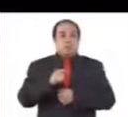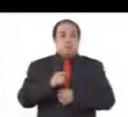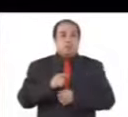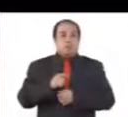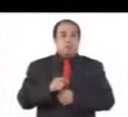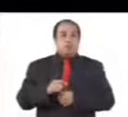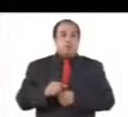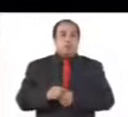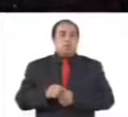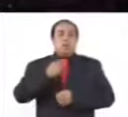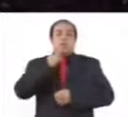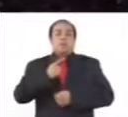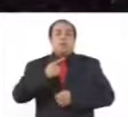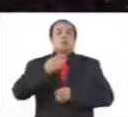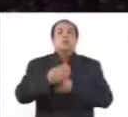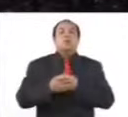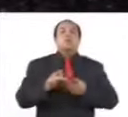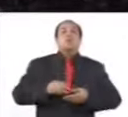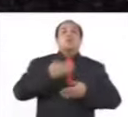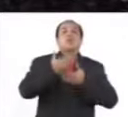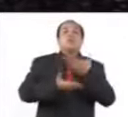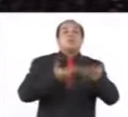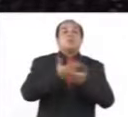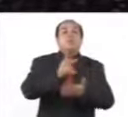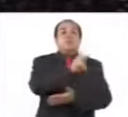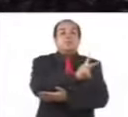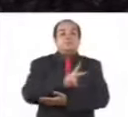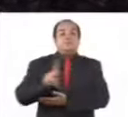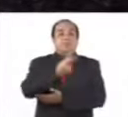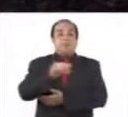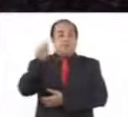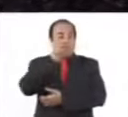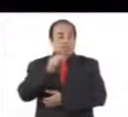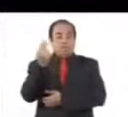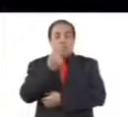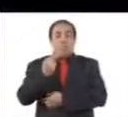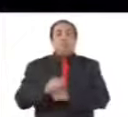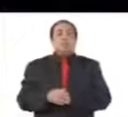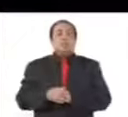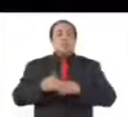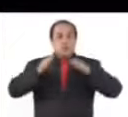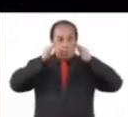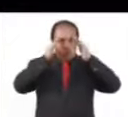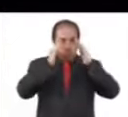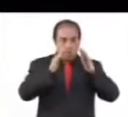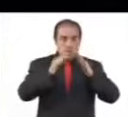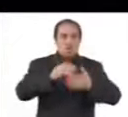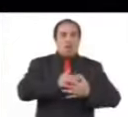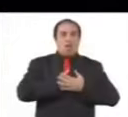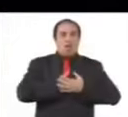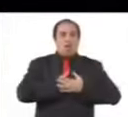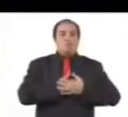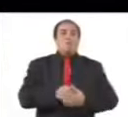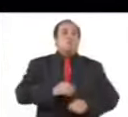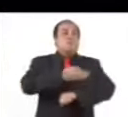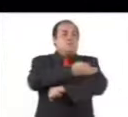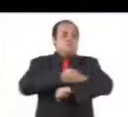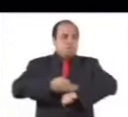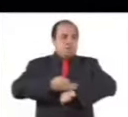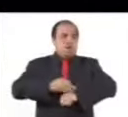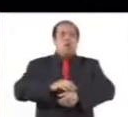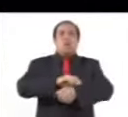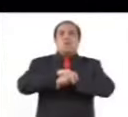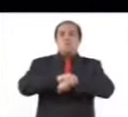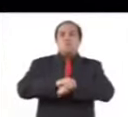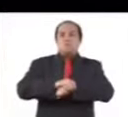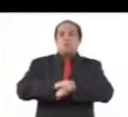demás, y que siempre debemos guiarnos por el amor al prójimo, el amor a la familia, el amor a